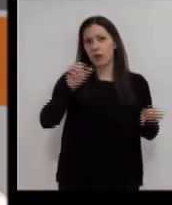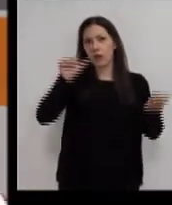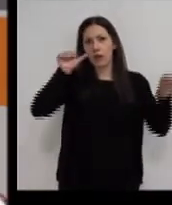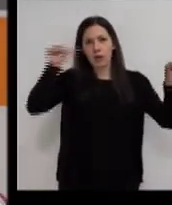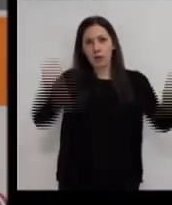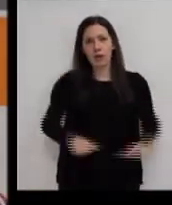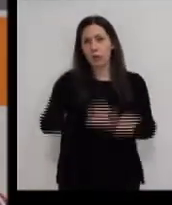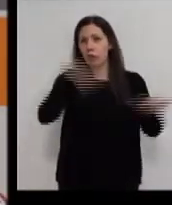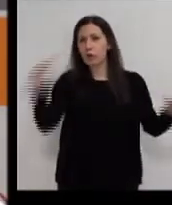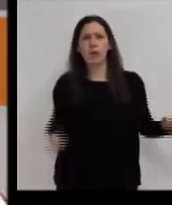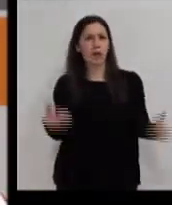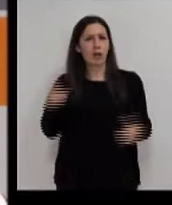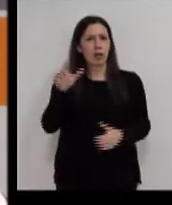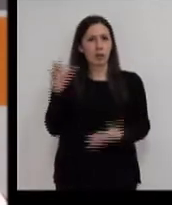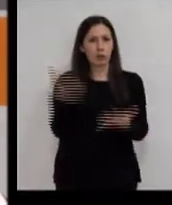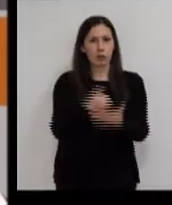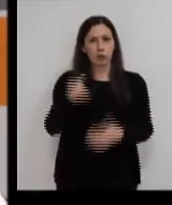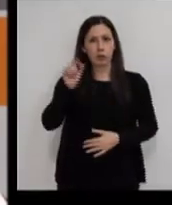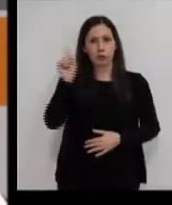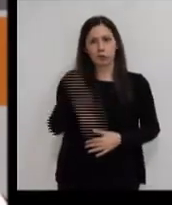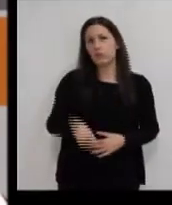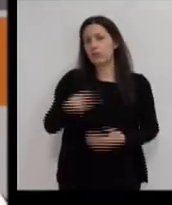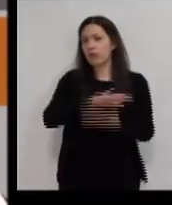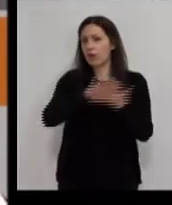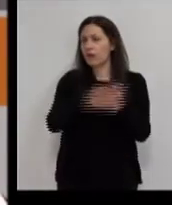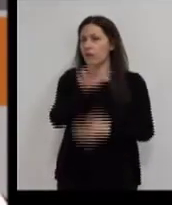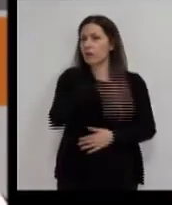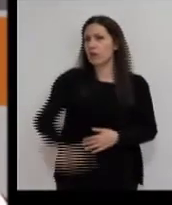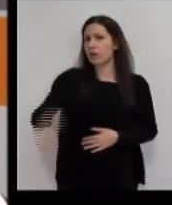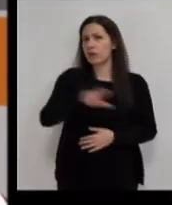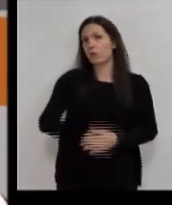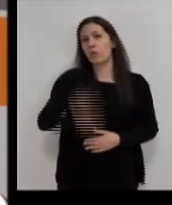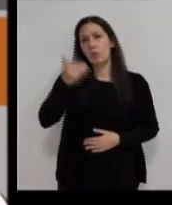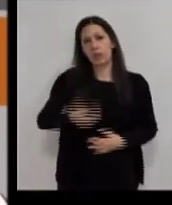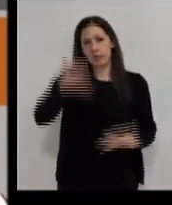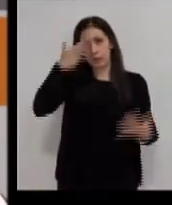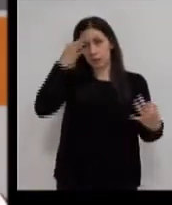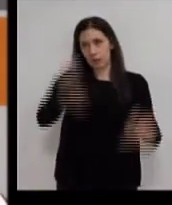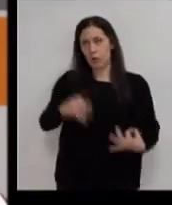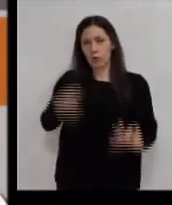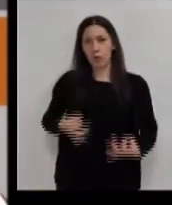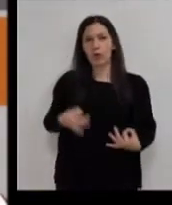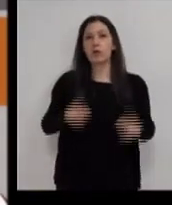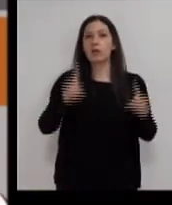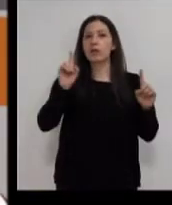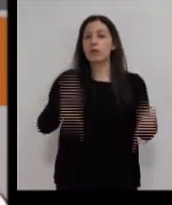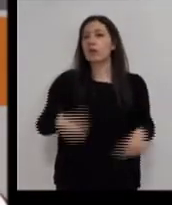de las diferentes presentaciones, todos habéis insistido en la necesidad del sentido común.